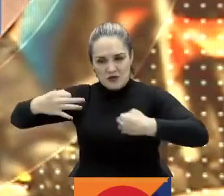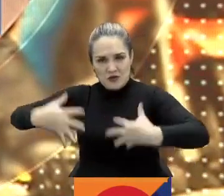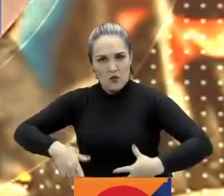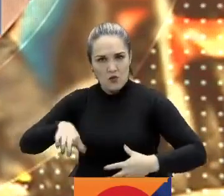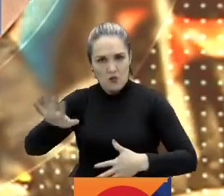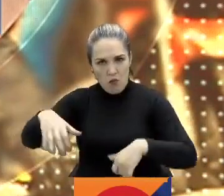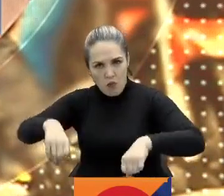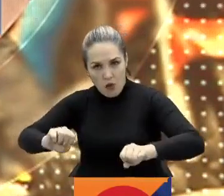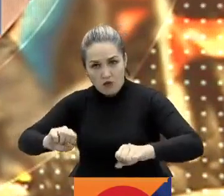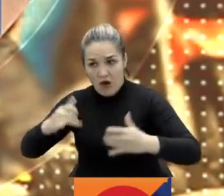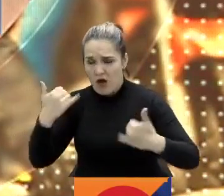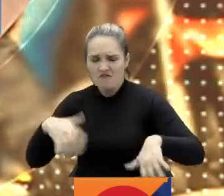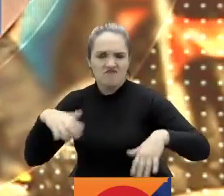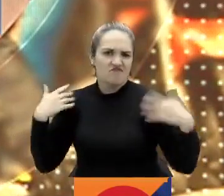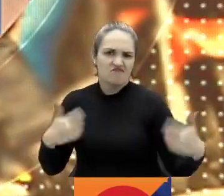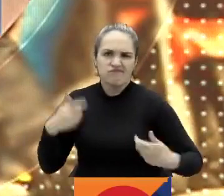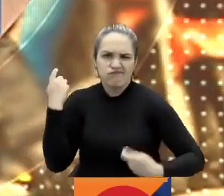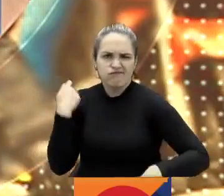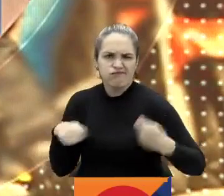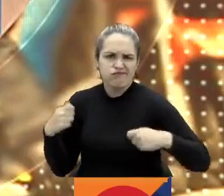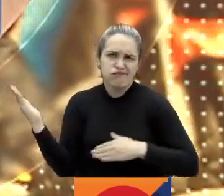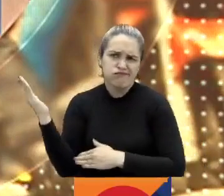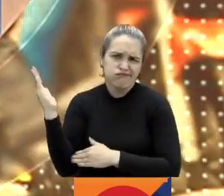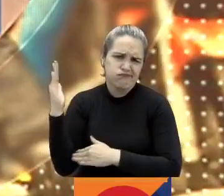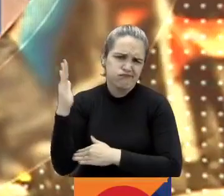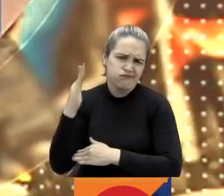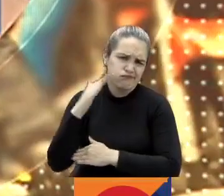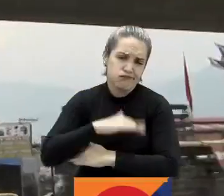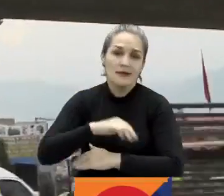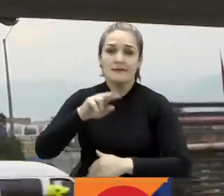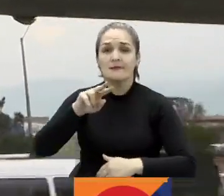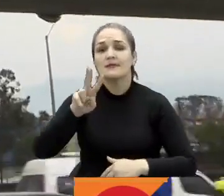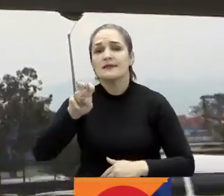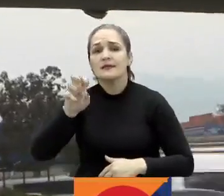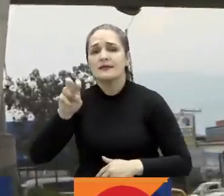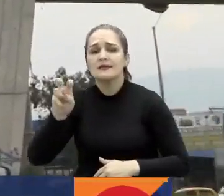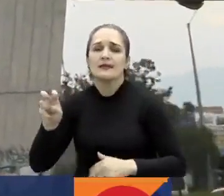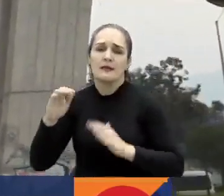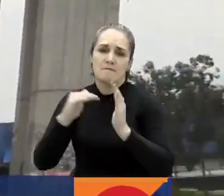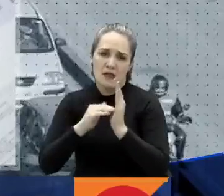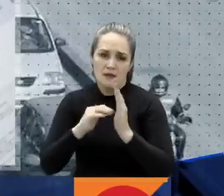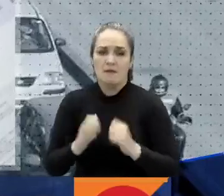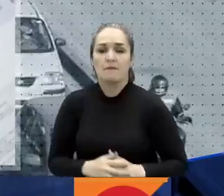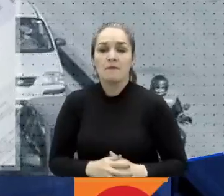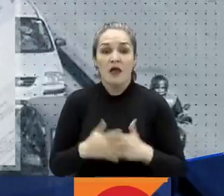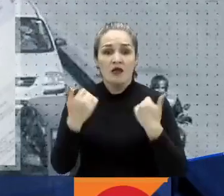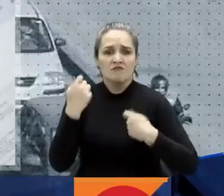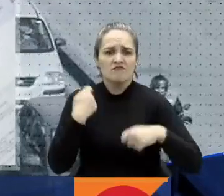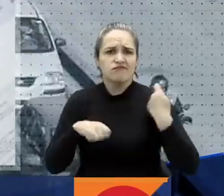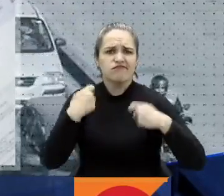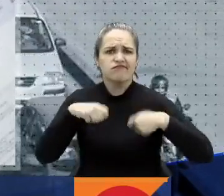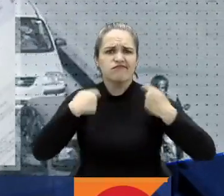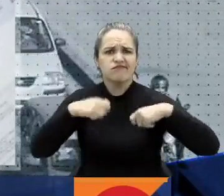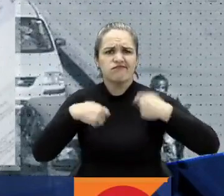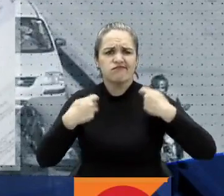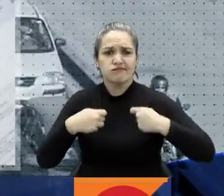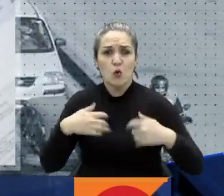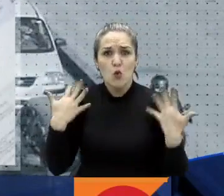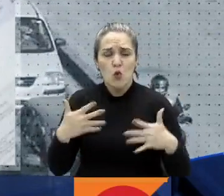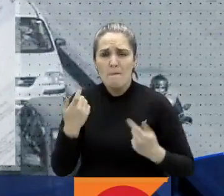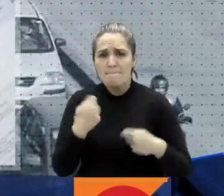dispararon fueron vendidas más de 77,000 pólizas la expedición del soat creció 171,1%